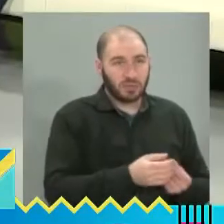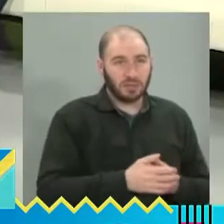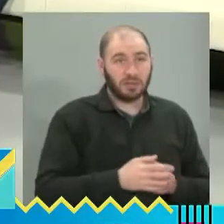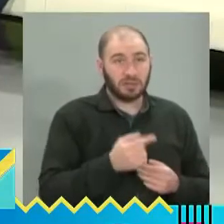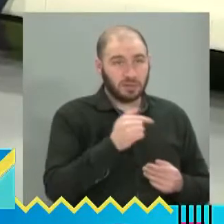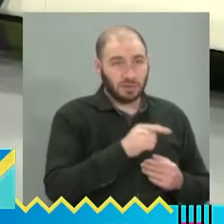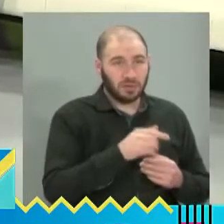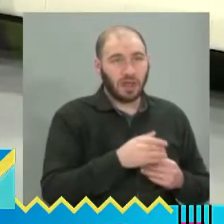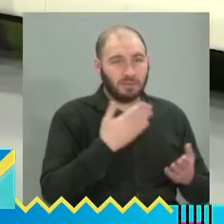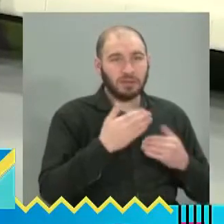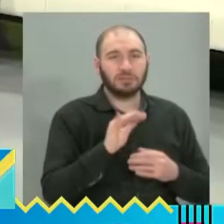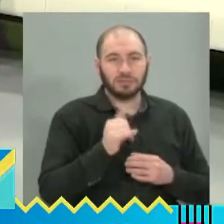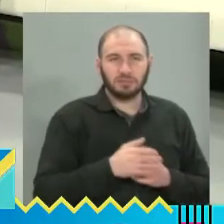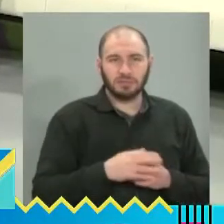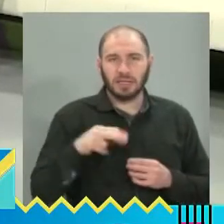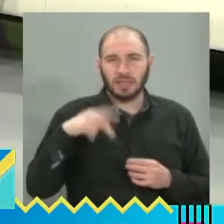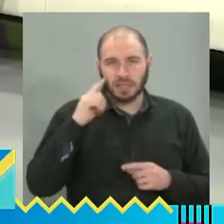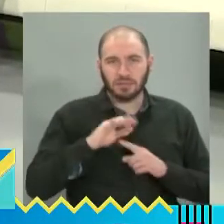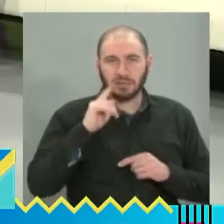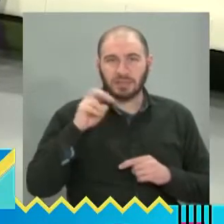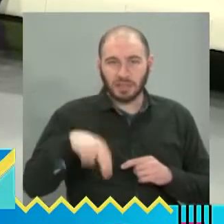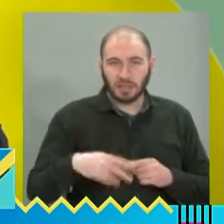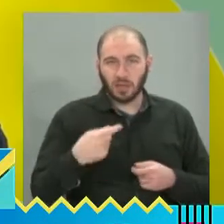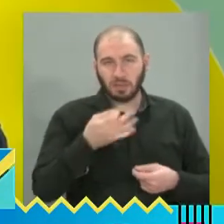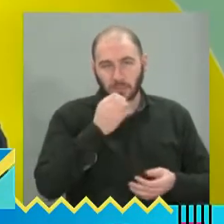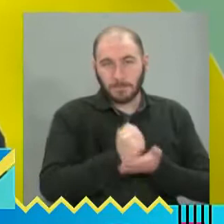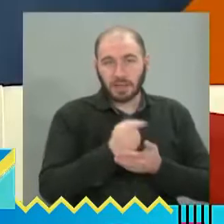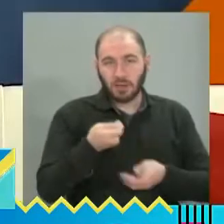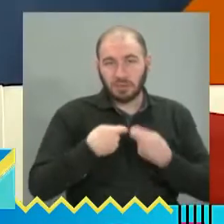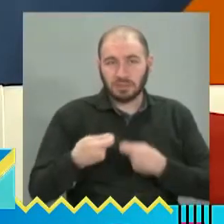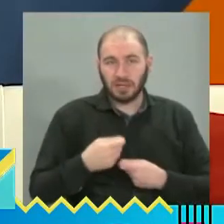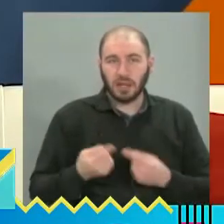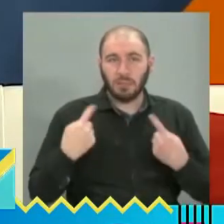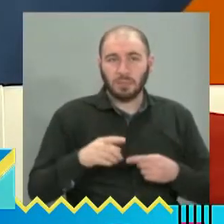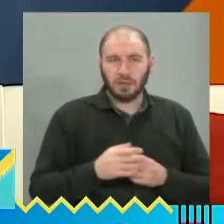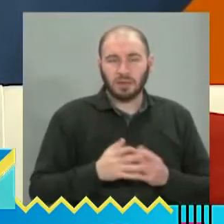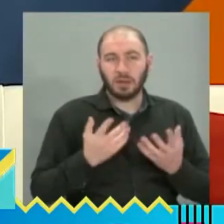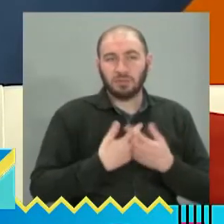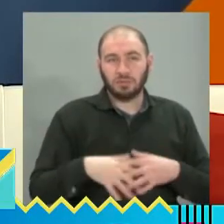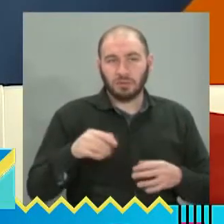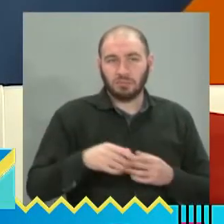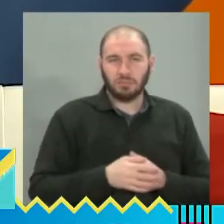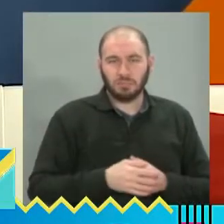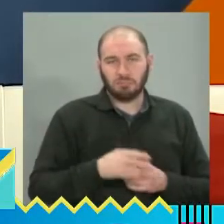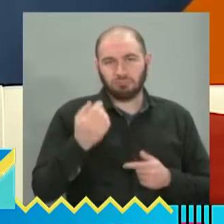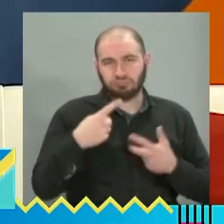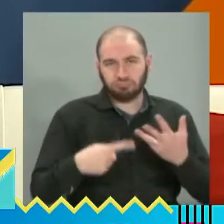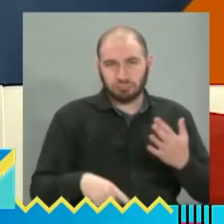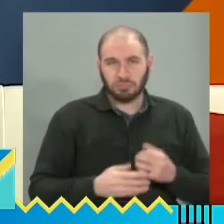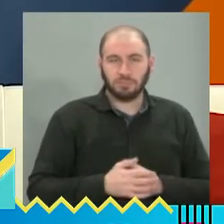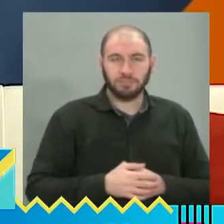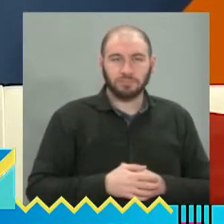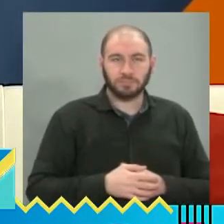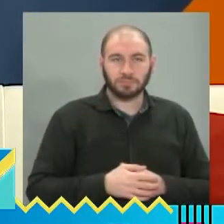lo que estábamos nombrando. Sí, es una marca comercial. Porque es una marca comercial, pero un reemplazo nicotínico, como hay Nicotina, Nicoret, etcétera,